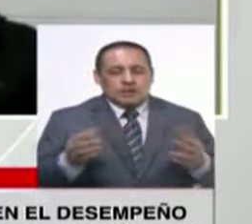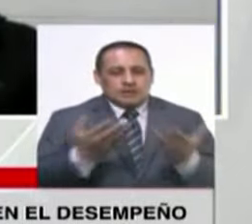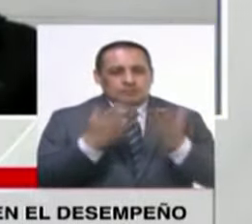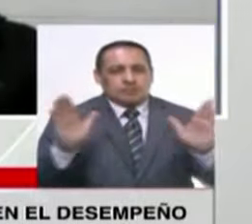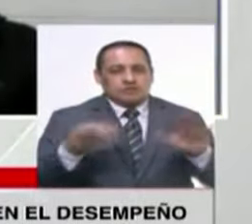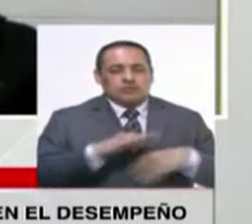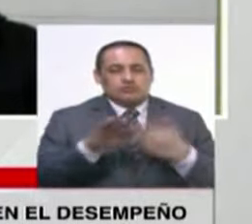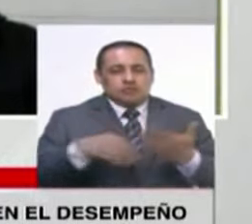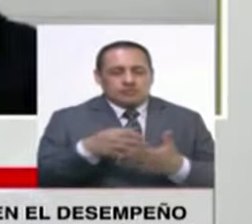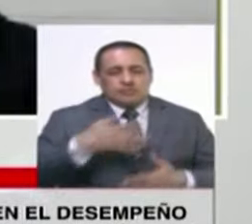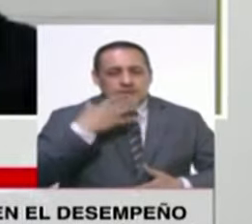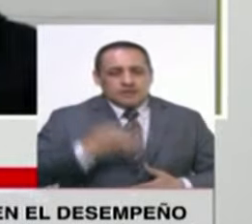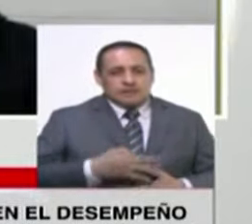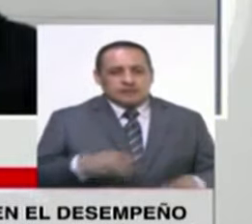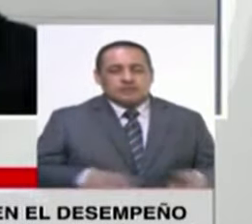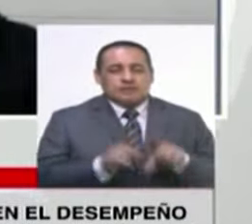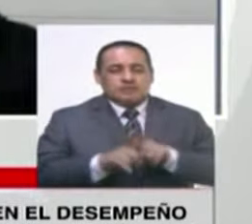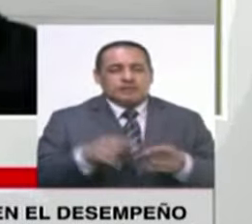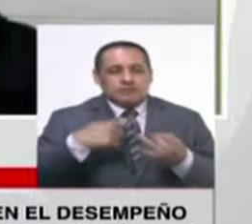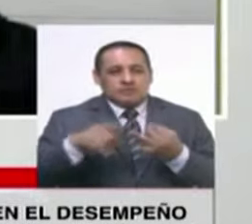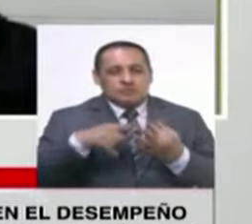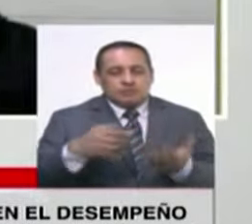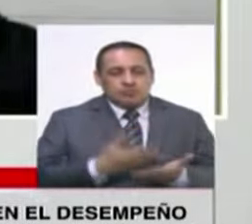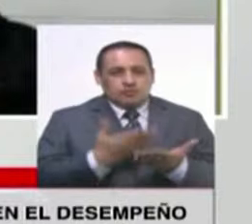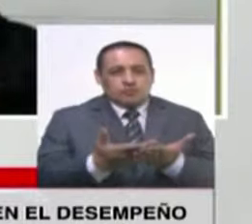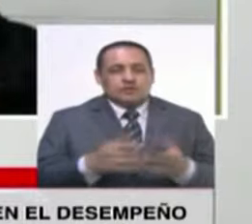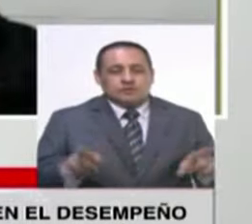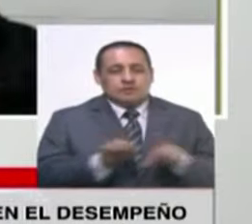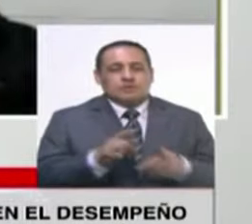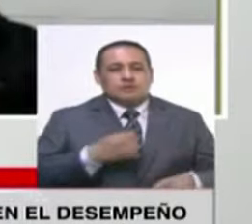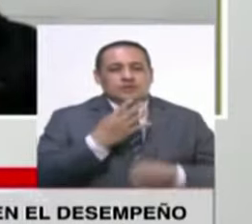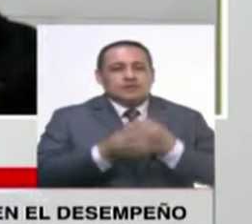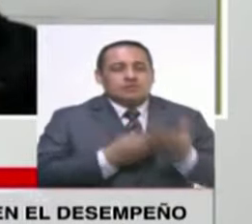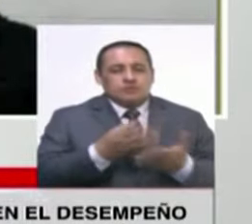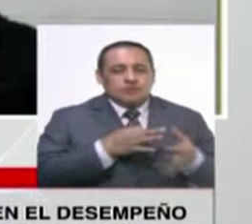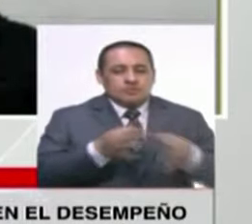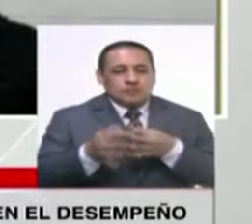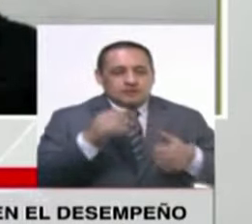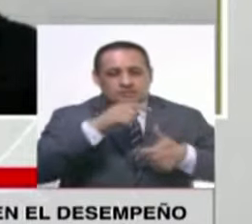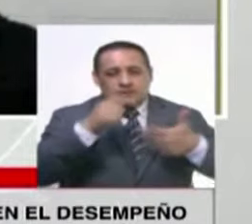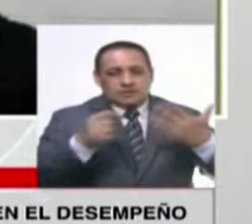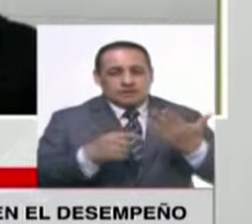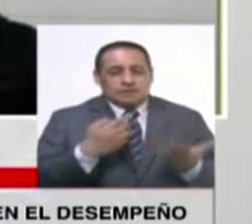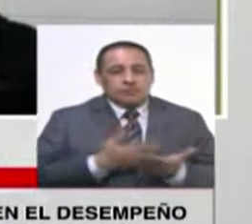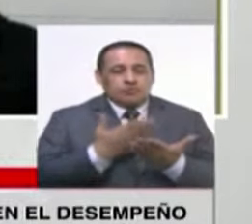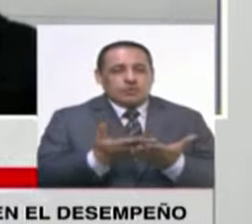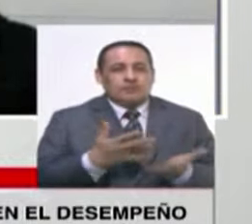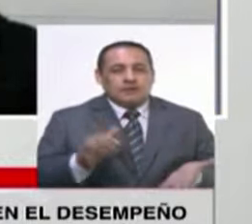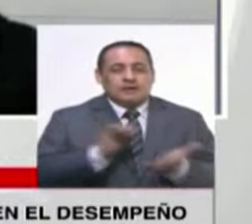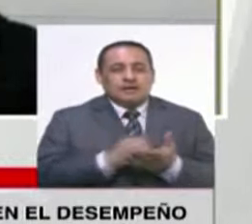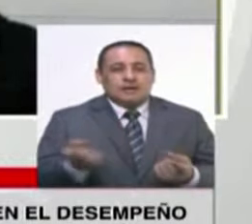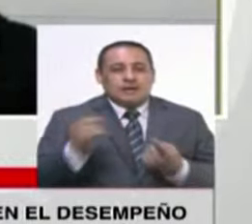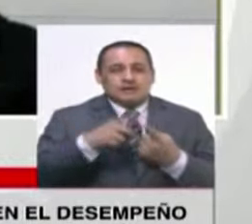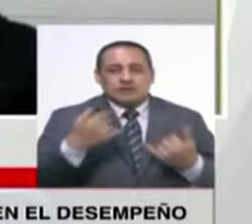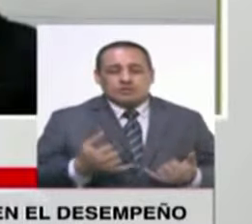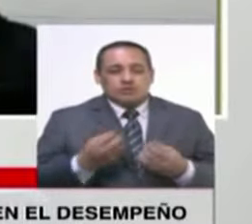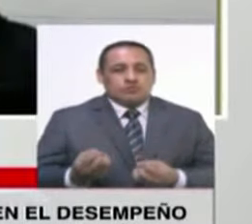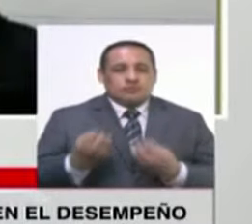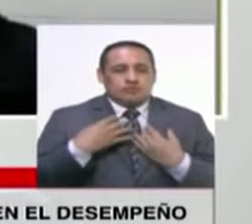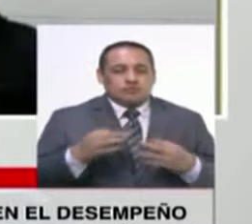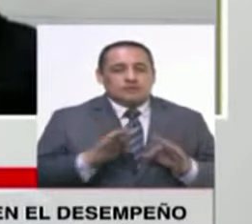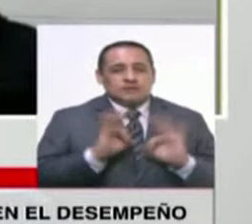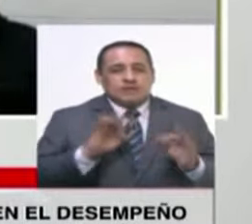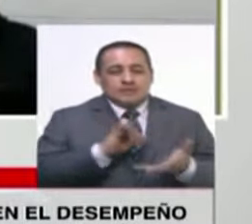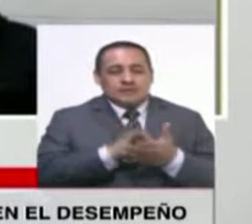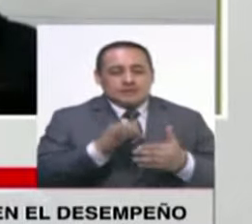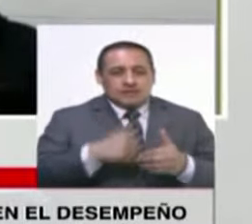apertura y sinceridad los medios probatorios y las declaraciones y todos los hechos que hasta ahora nos ha comunicado, y me